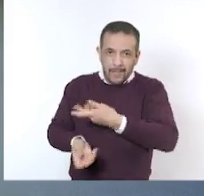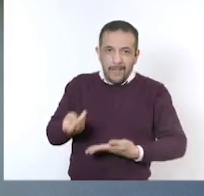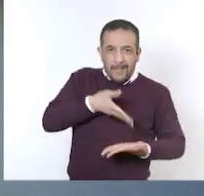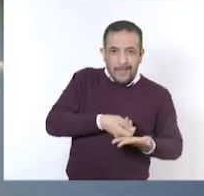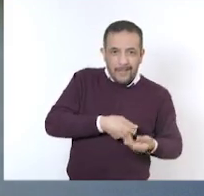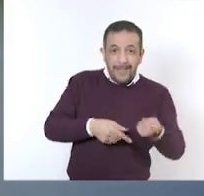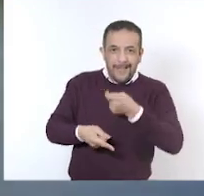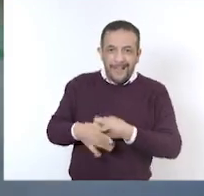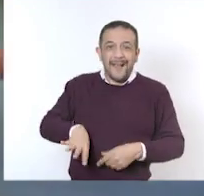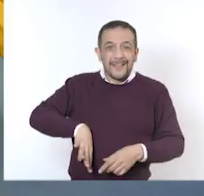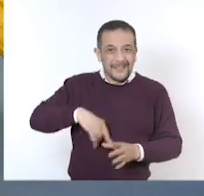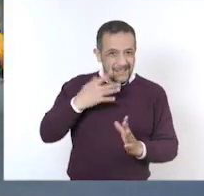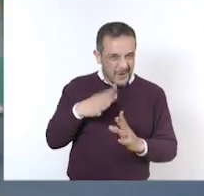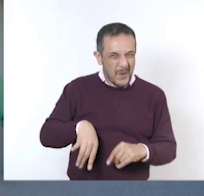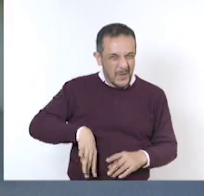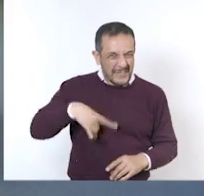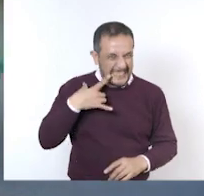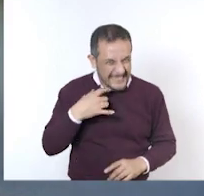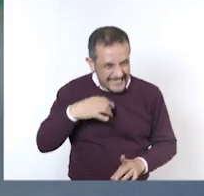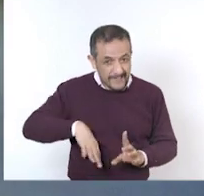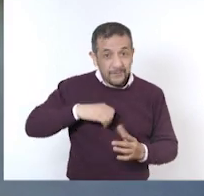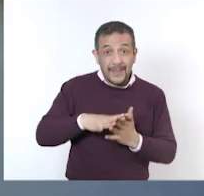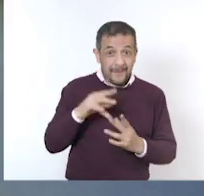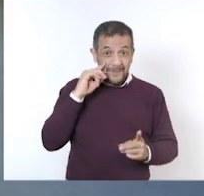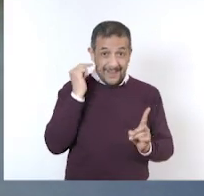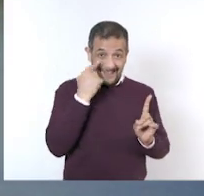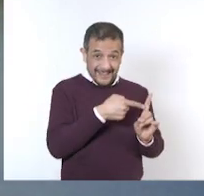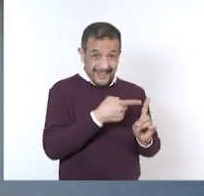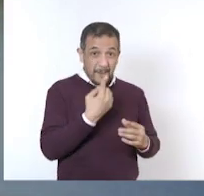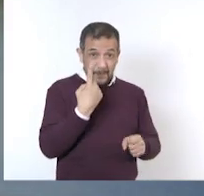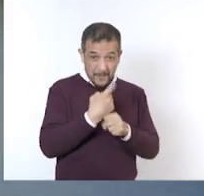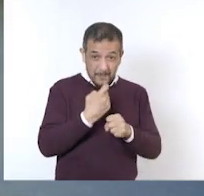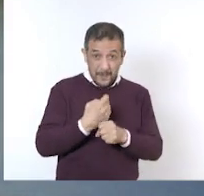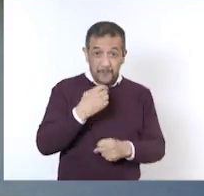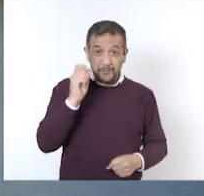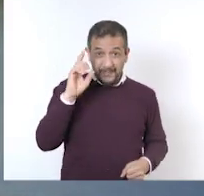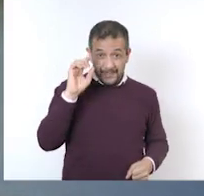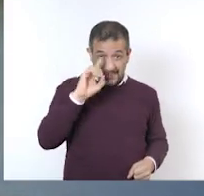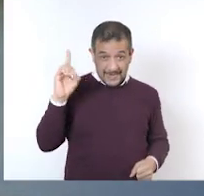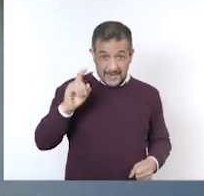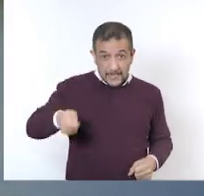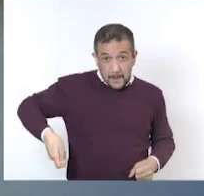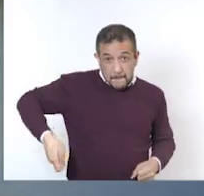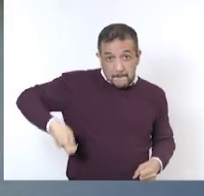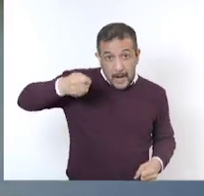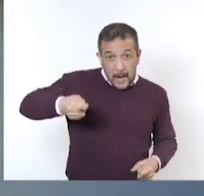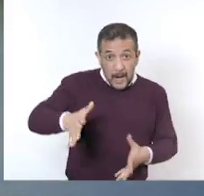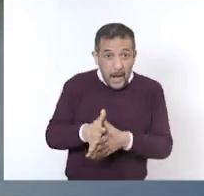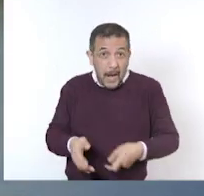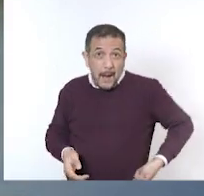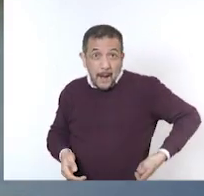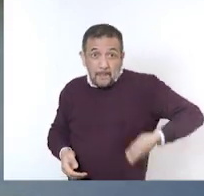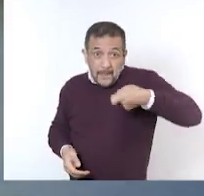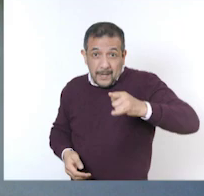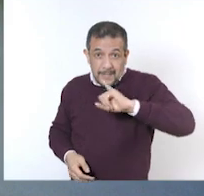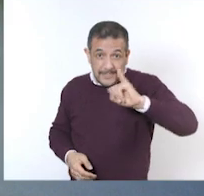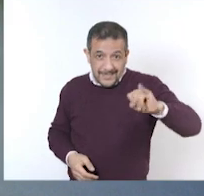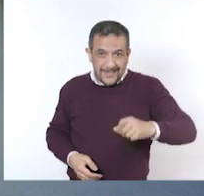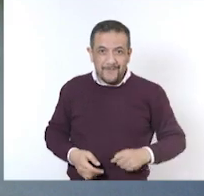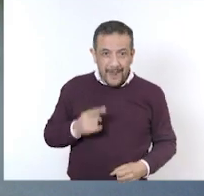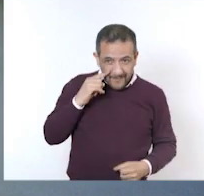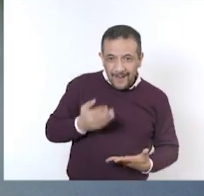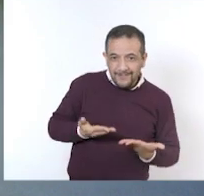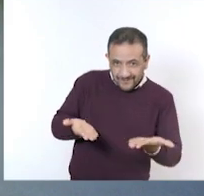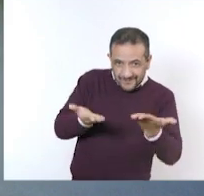Cambio. Es un buen desafío. Vamos a hacer este desafío que nos acaba de poner Jesús. Le vas a pegar con derecha, haces luego cambio a la